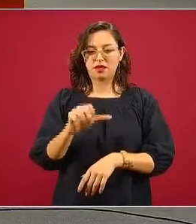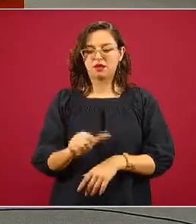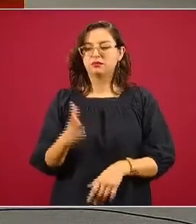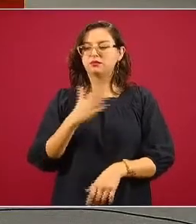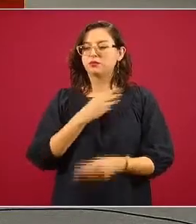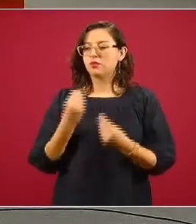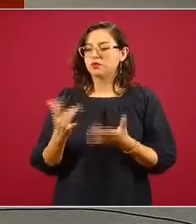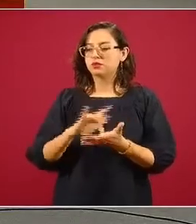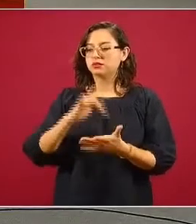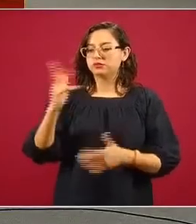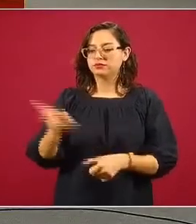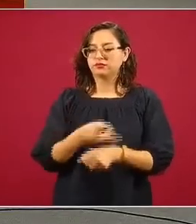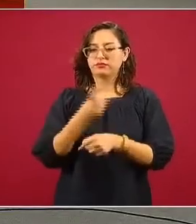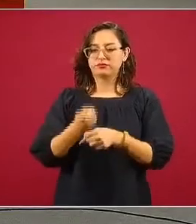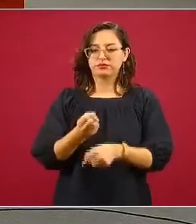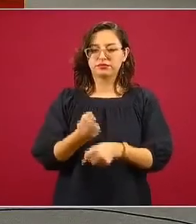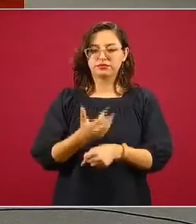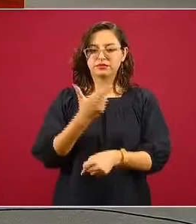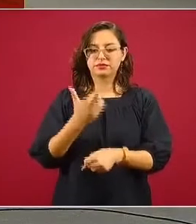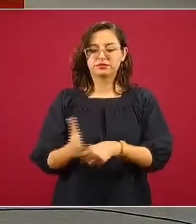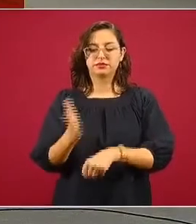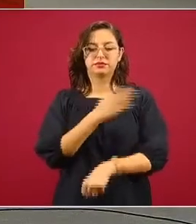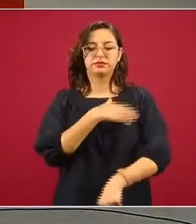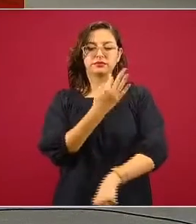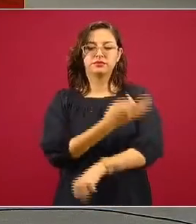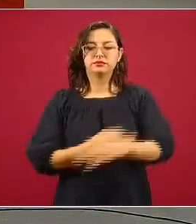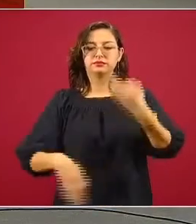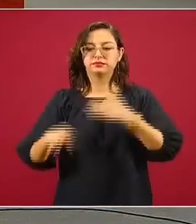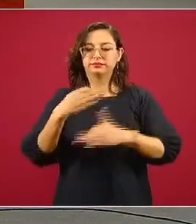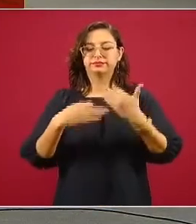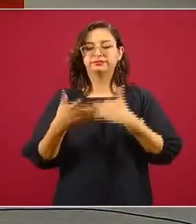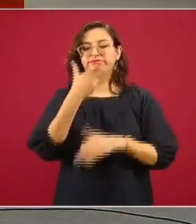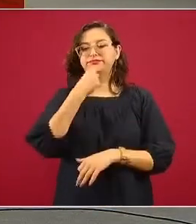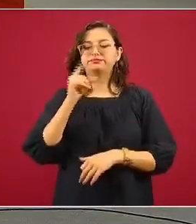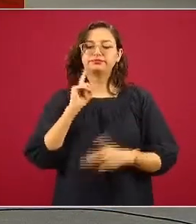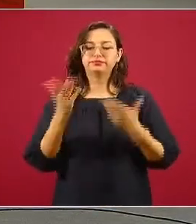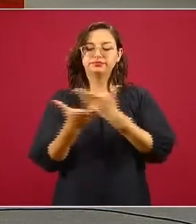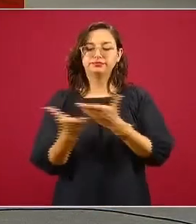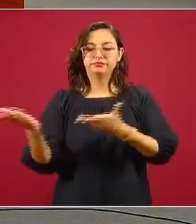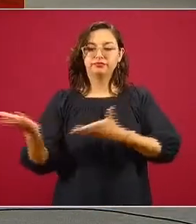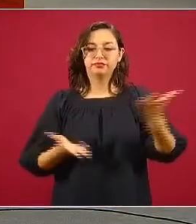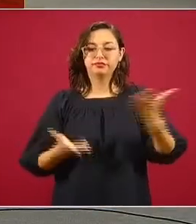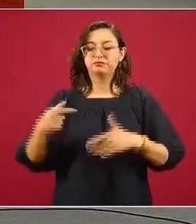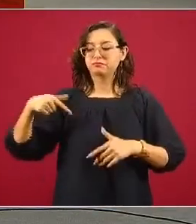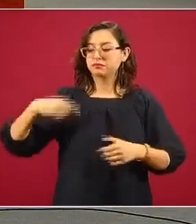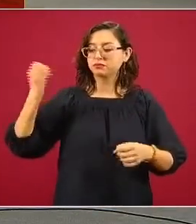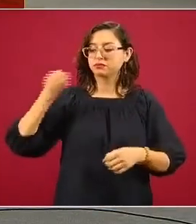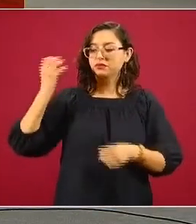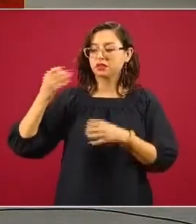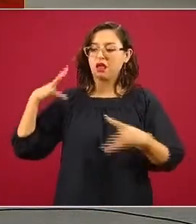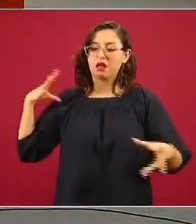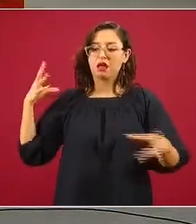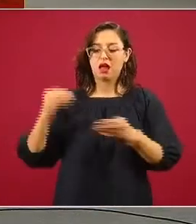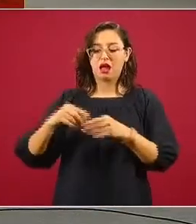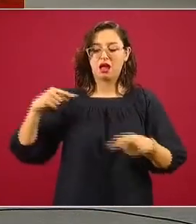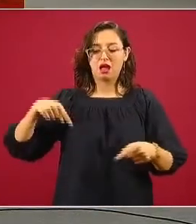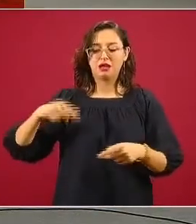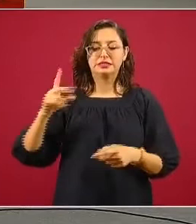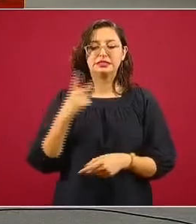Muy buenas tardes a todas y todos. Bienvenidos a la conferencia vespertina número 125 en